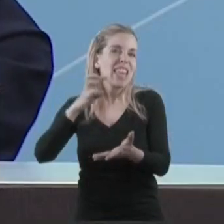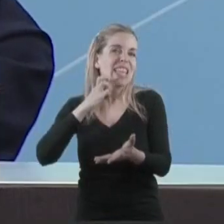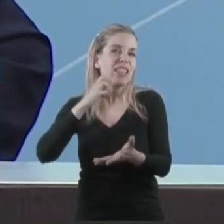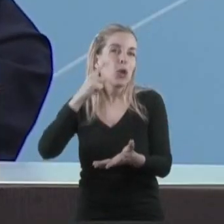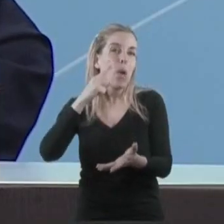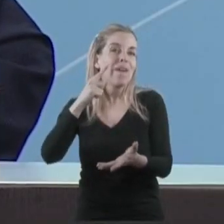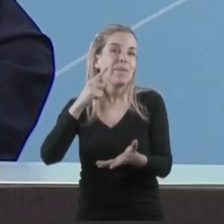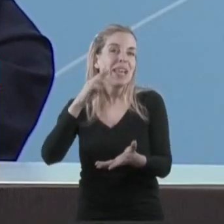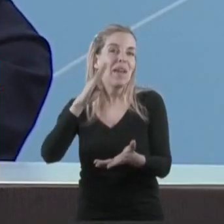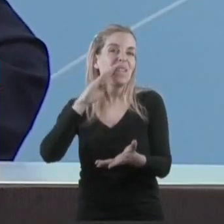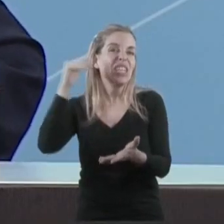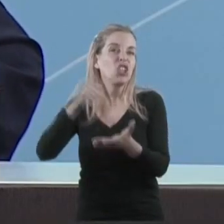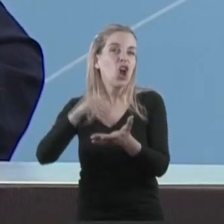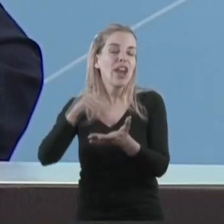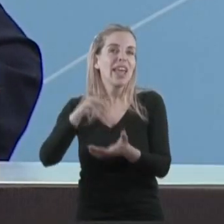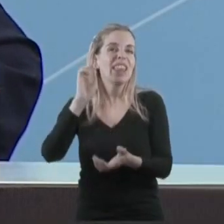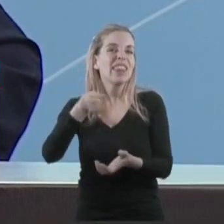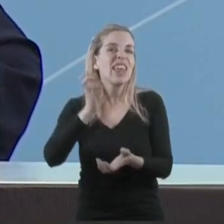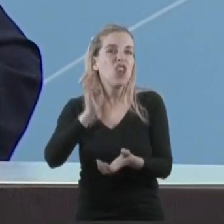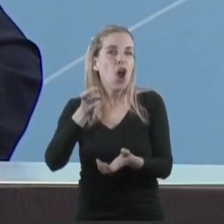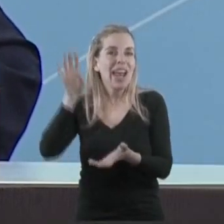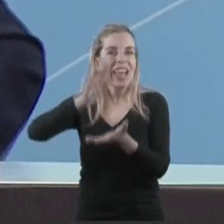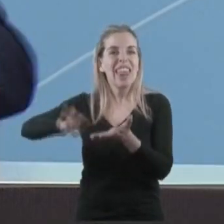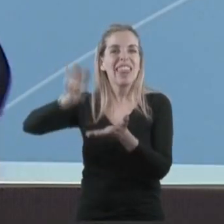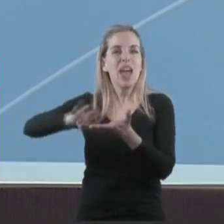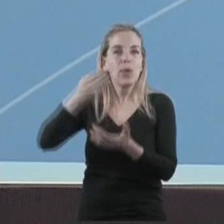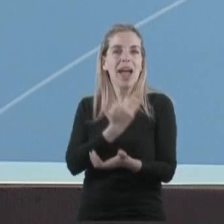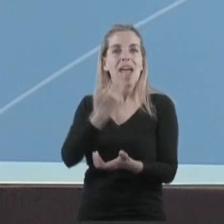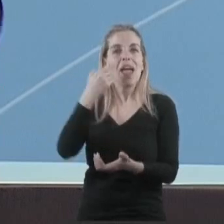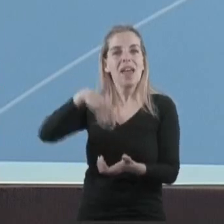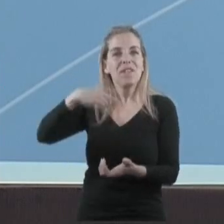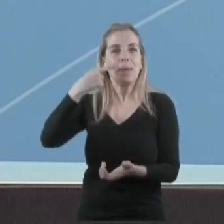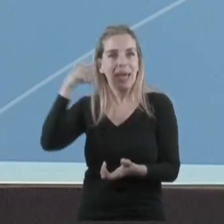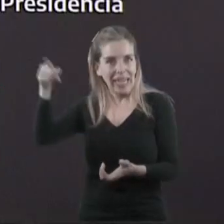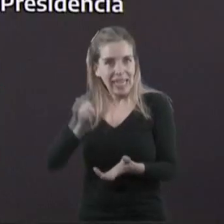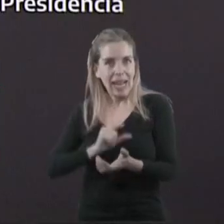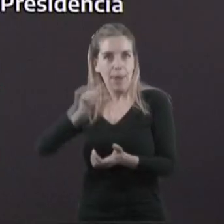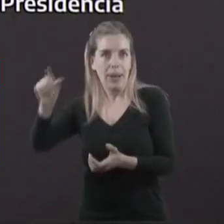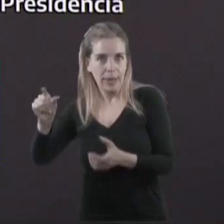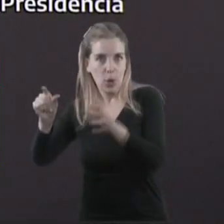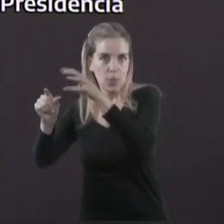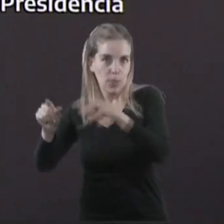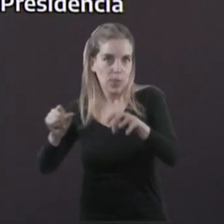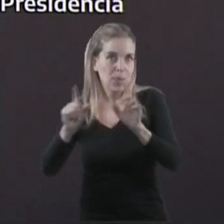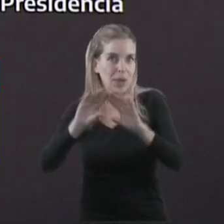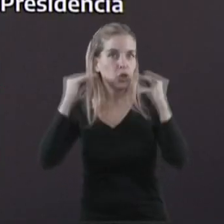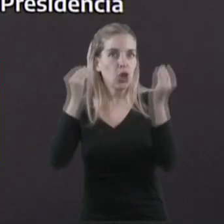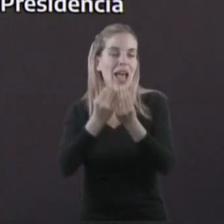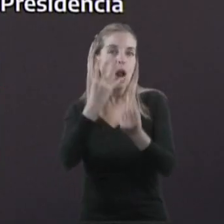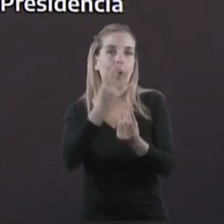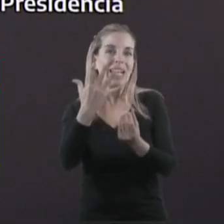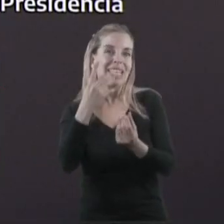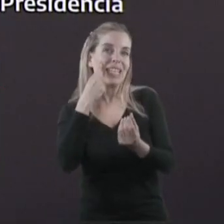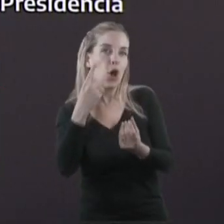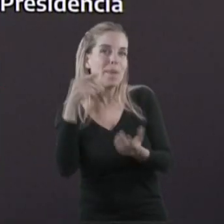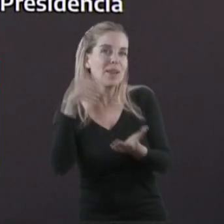millones de dólares de capital que enfrentamos con el Fondo Monetario Internacional, como parte de los 45.000 millones de dólares que se tomaron a pagar en un periodo